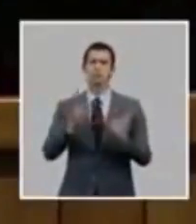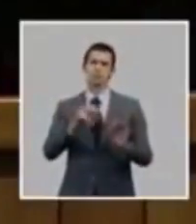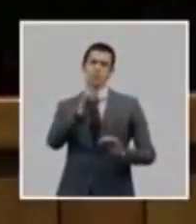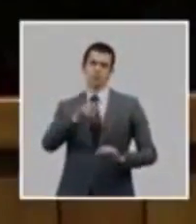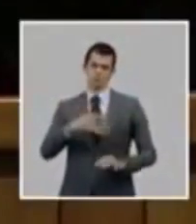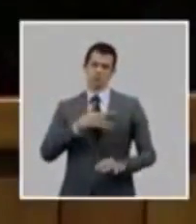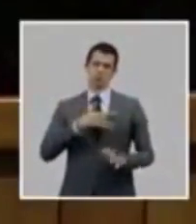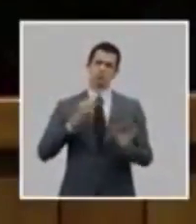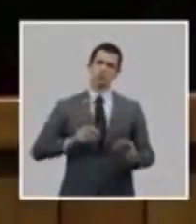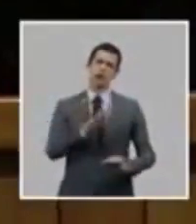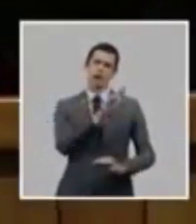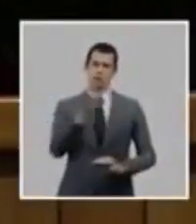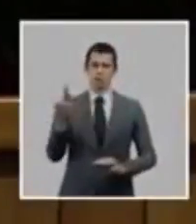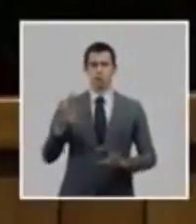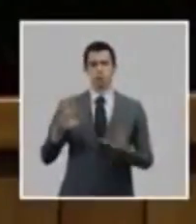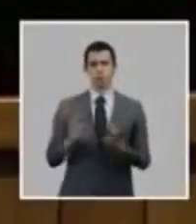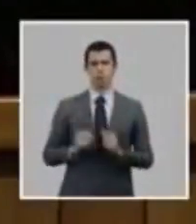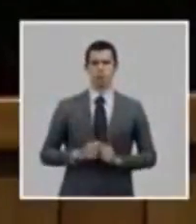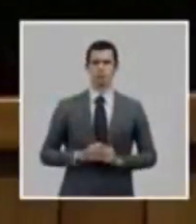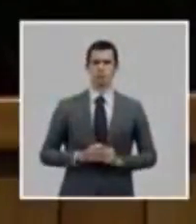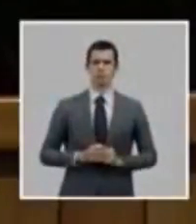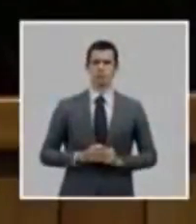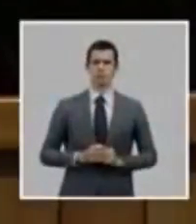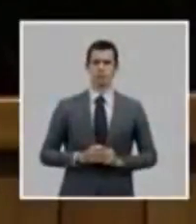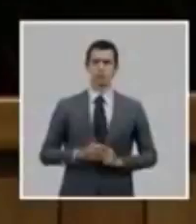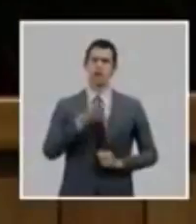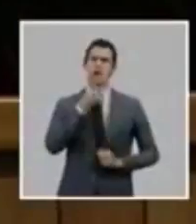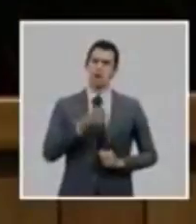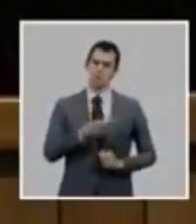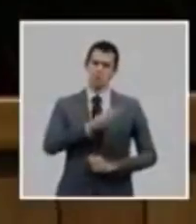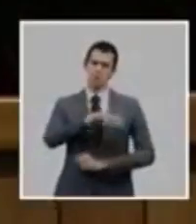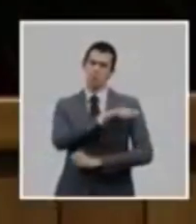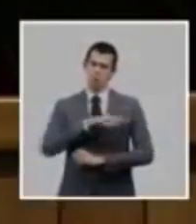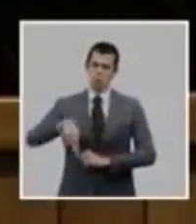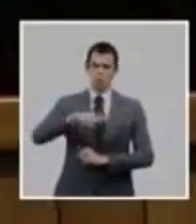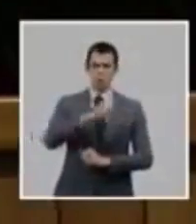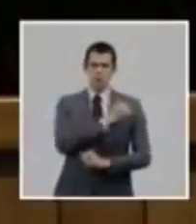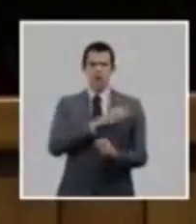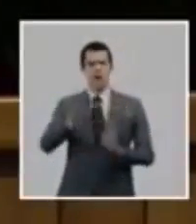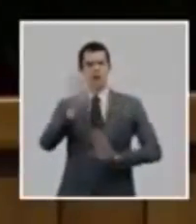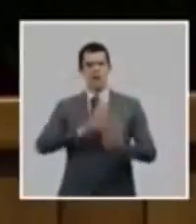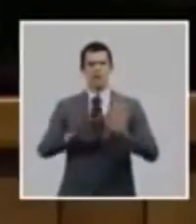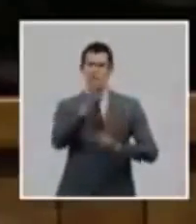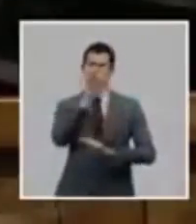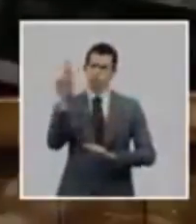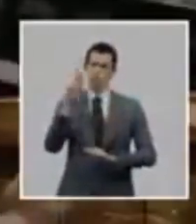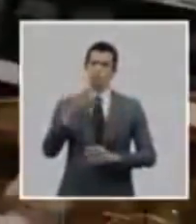nuestro heroico pueblo el derecho a defender su revolución.